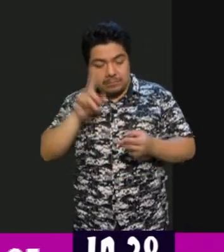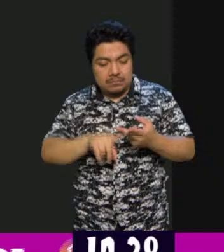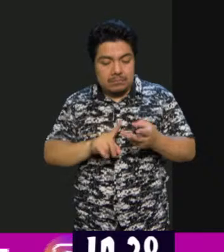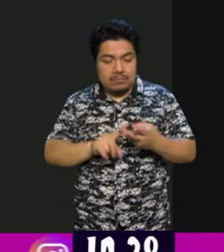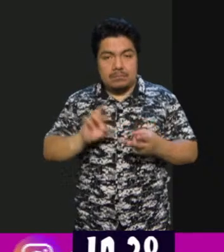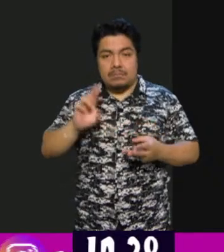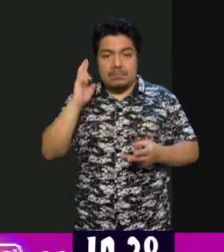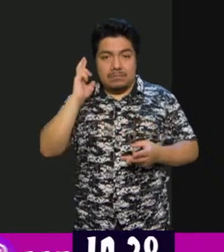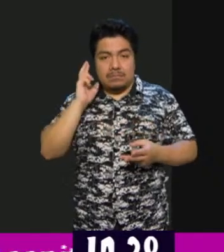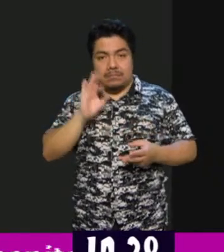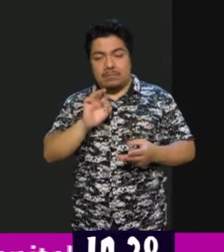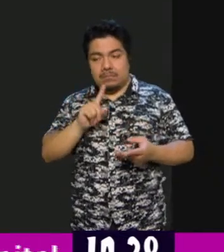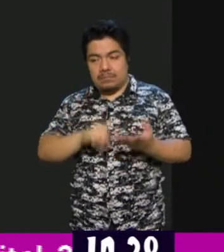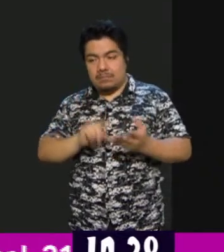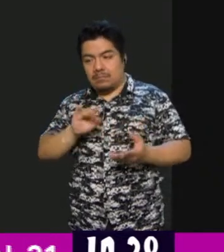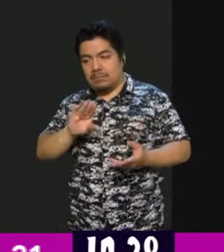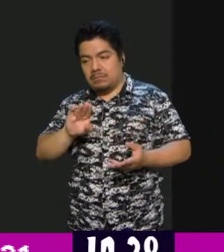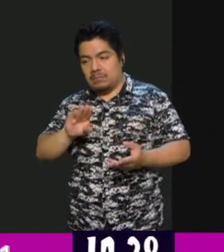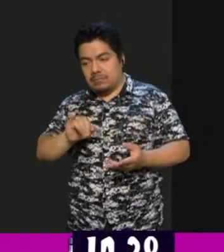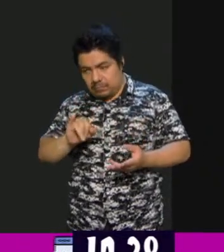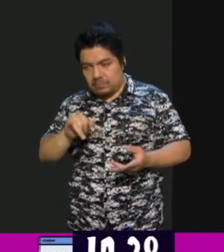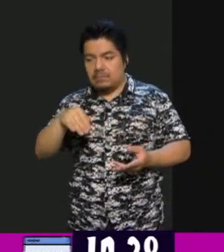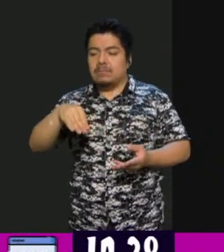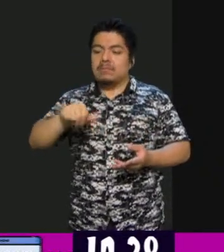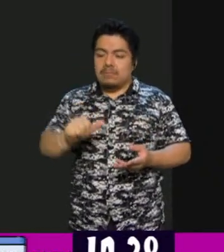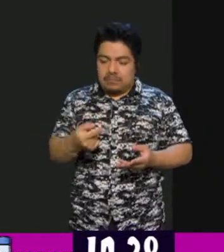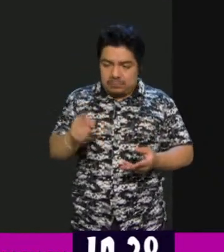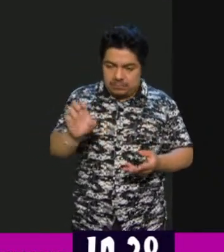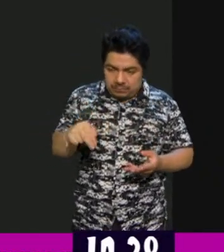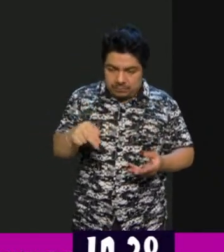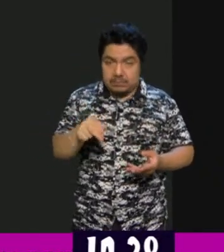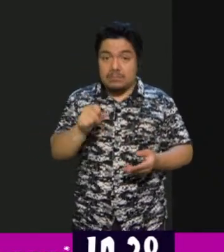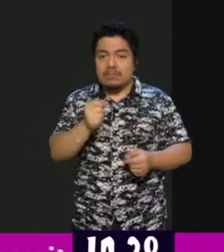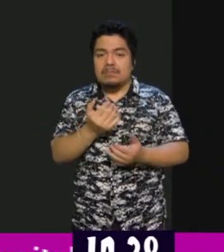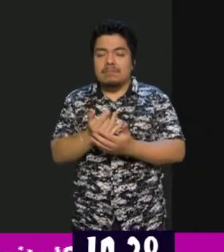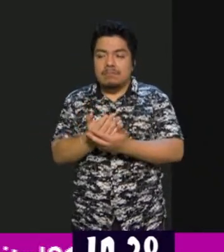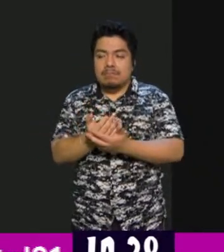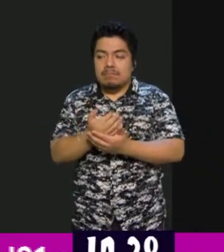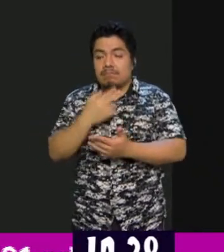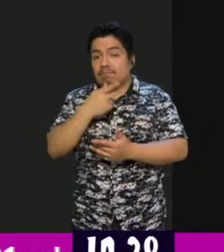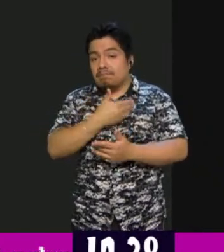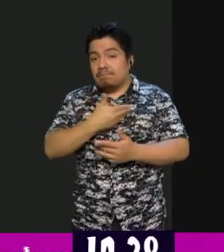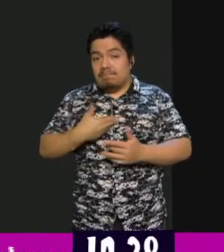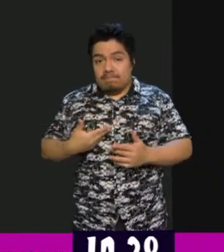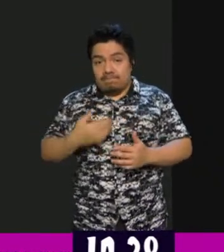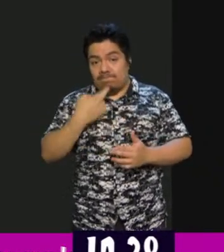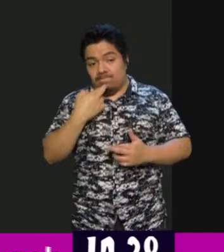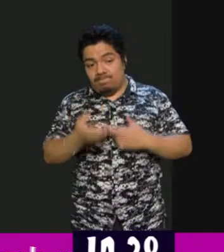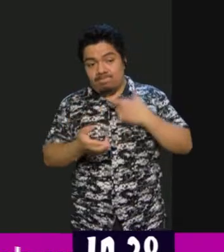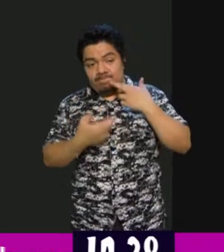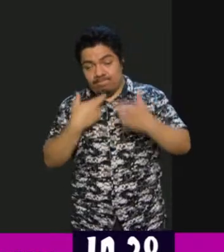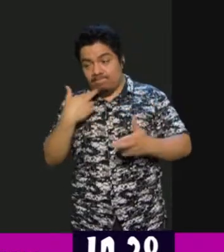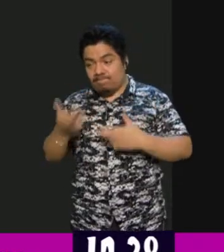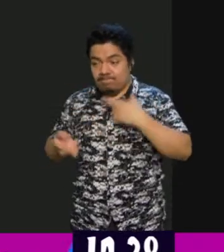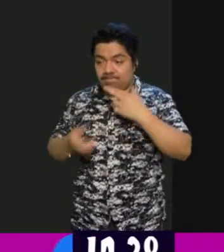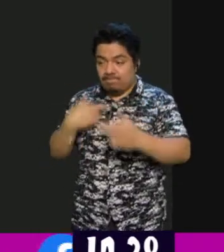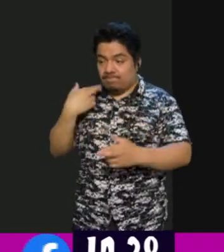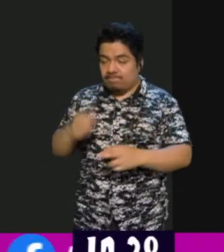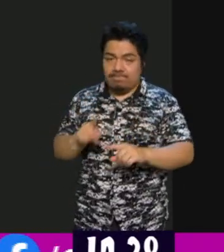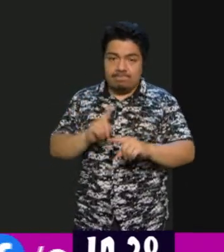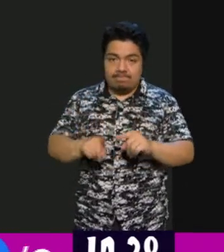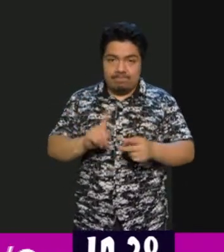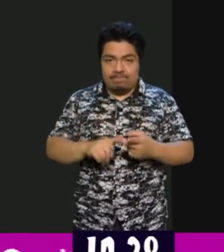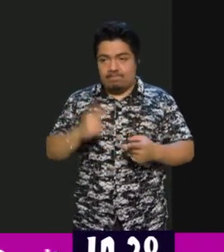Fórmula, Imagen, pues estaban esperando pues prácticamente las respuestas del presidente sobre temas diversos,